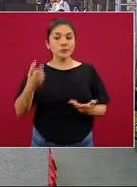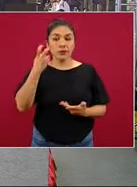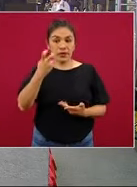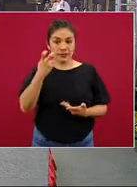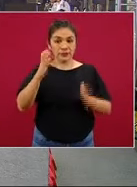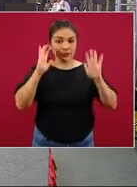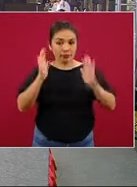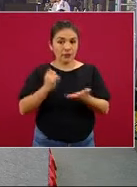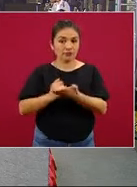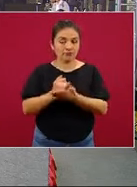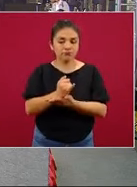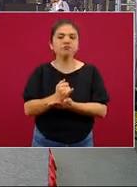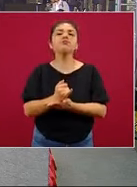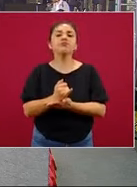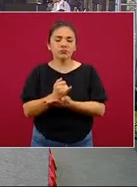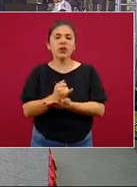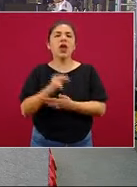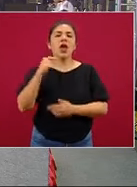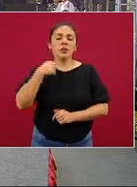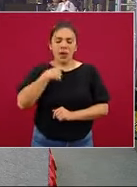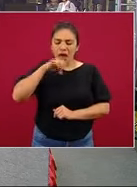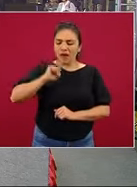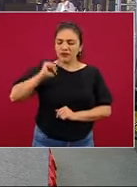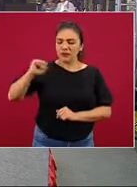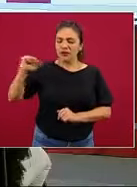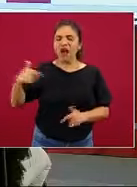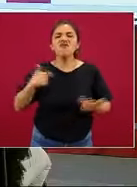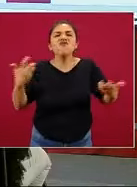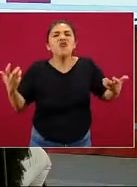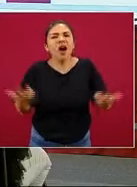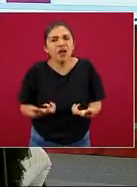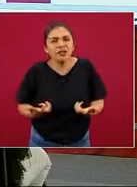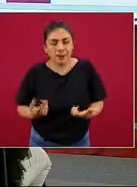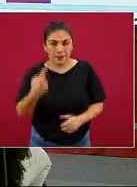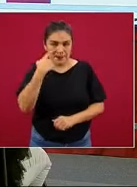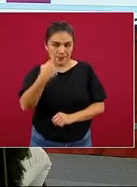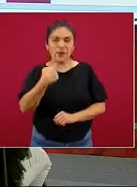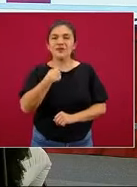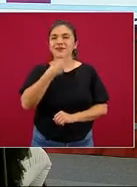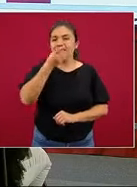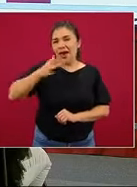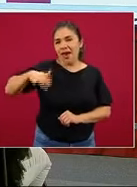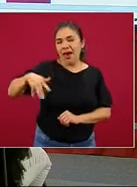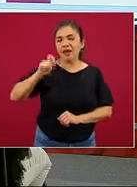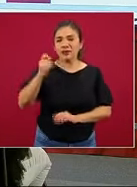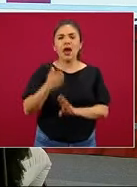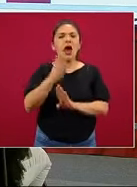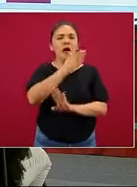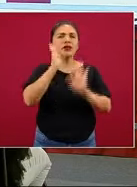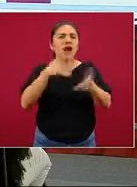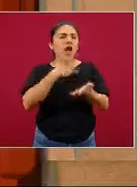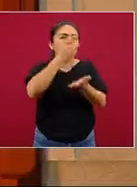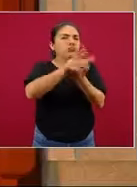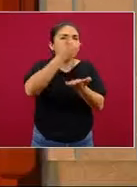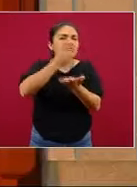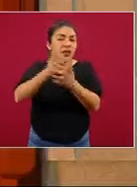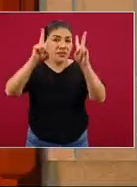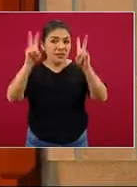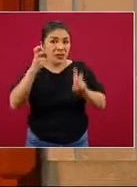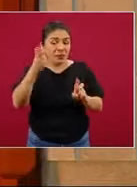en materia, ¿qué hemos hecho desde la Secretaría de Salud Federal? Como les decía, previamente ya habíamos identificado que este era un